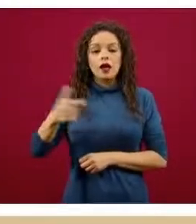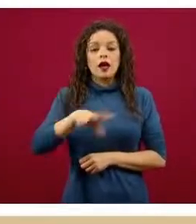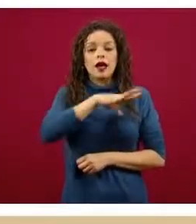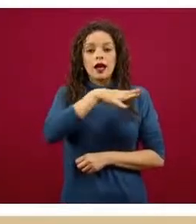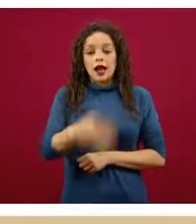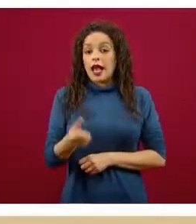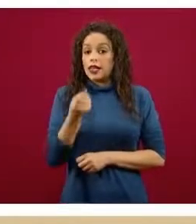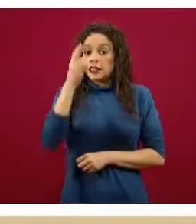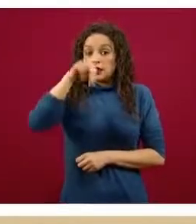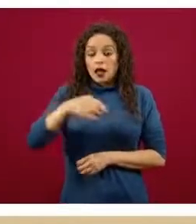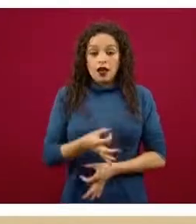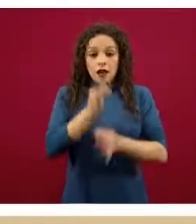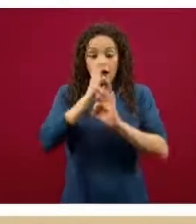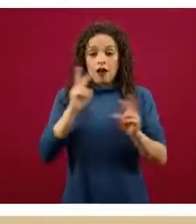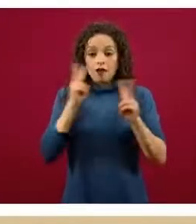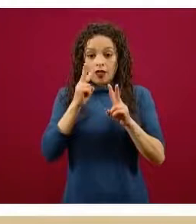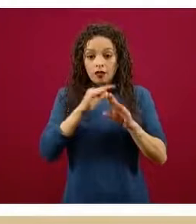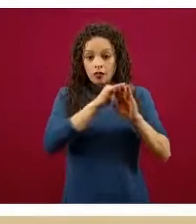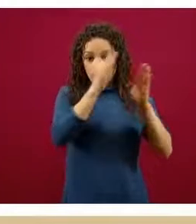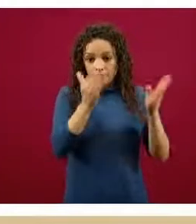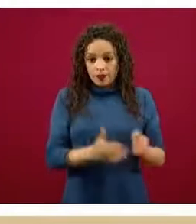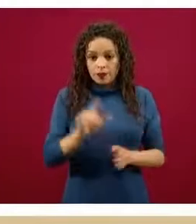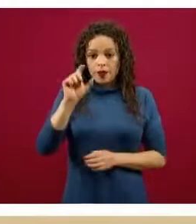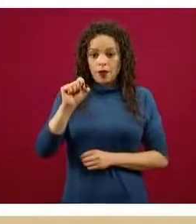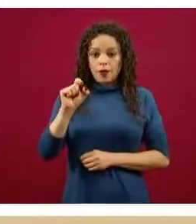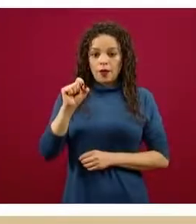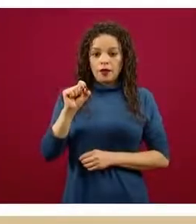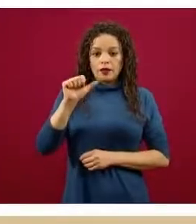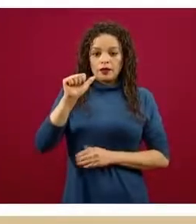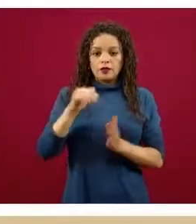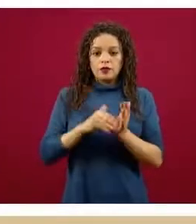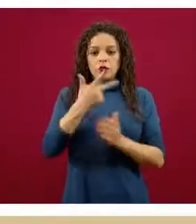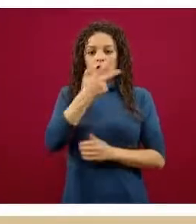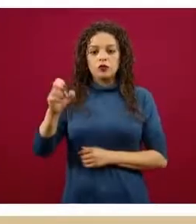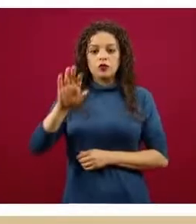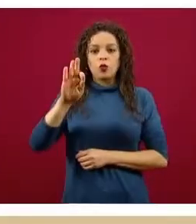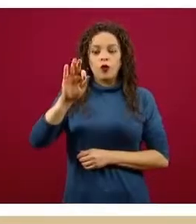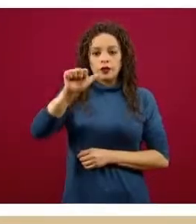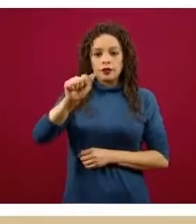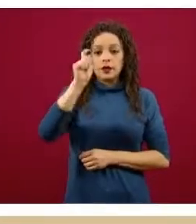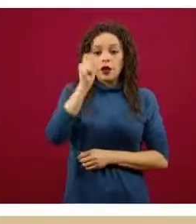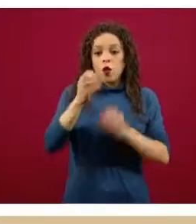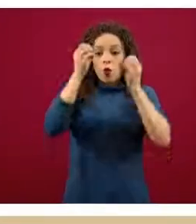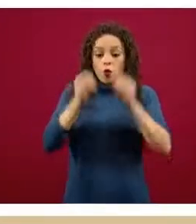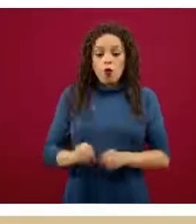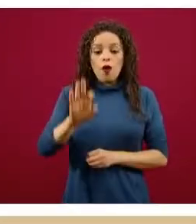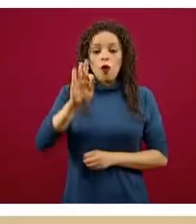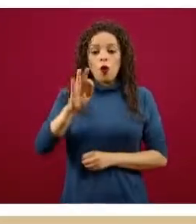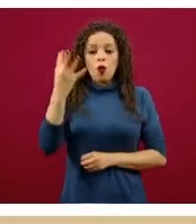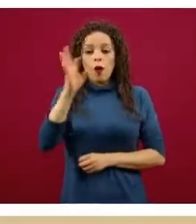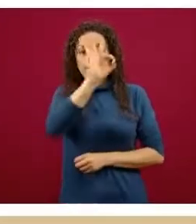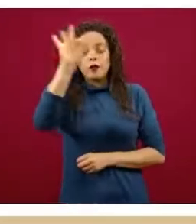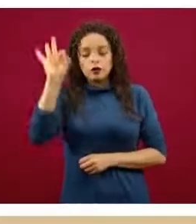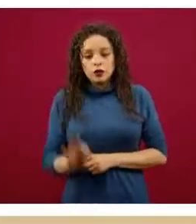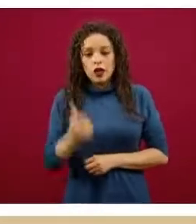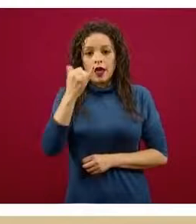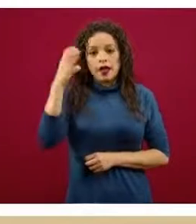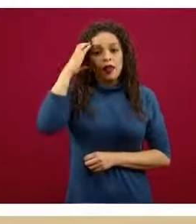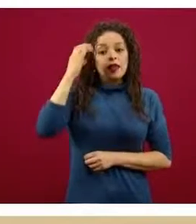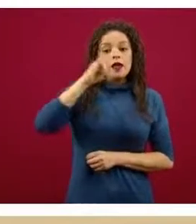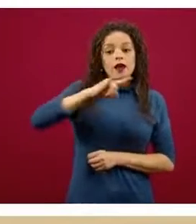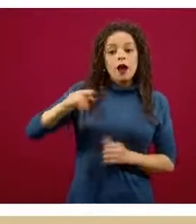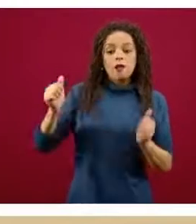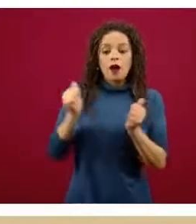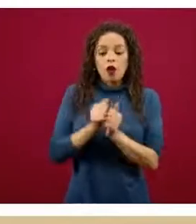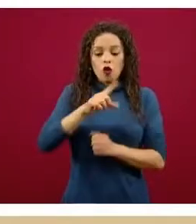ventilador, 26,846, de las cuales están ocupadas el 44%, y camas para personas con